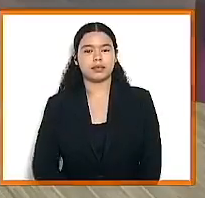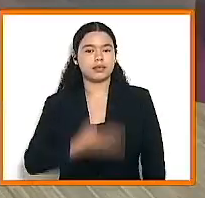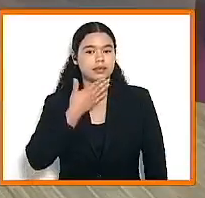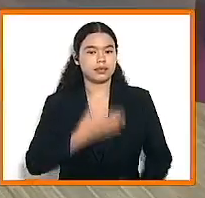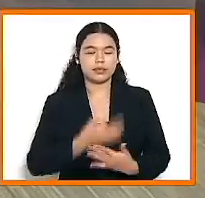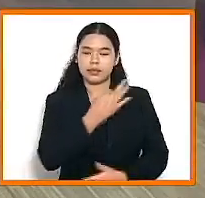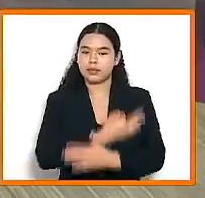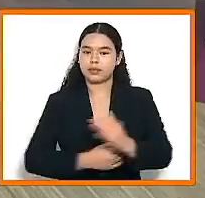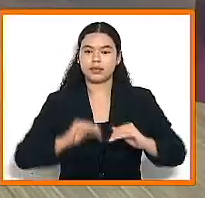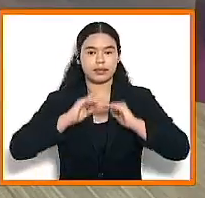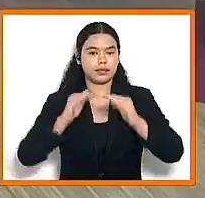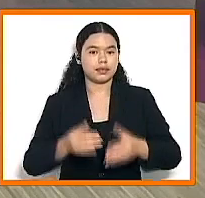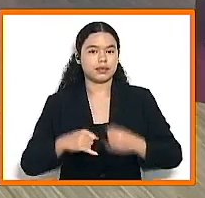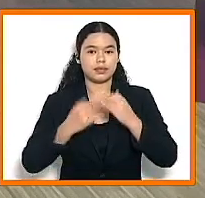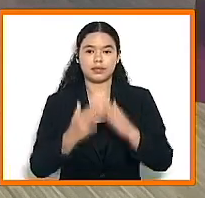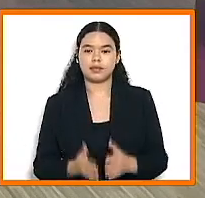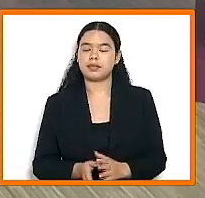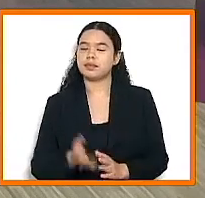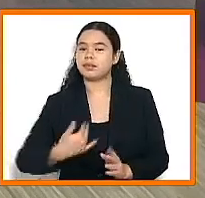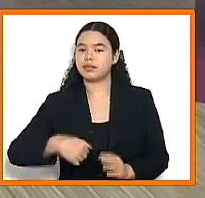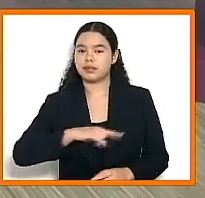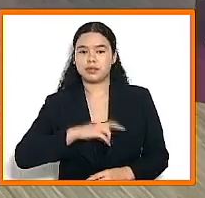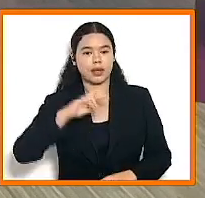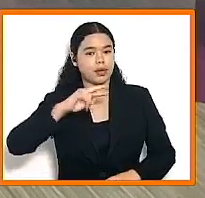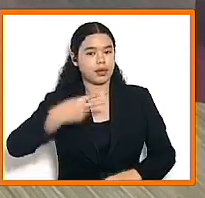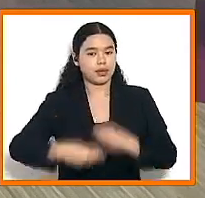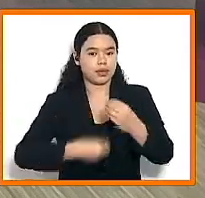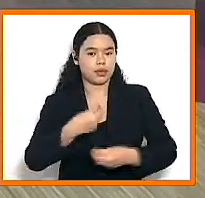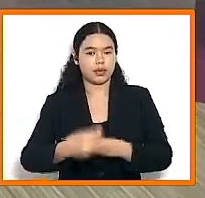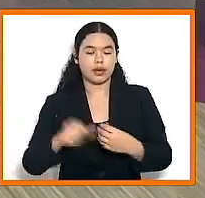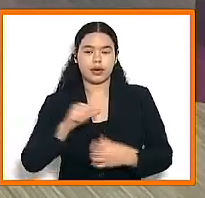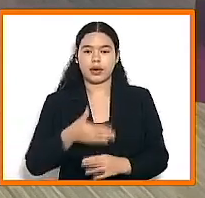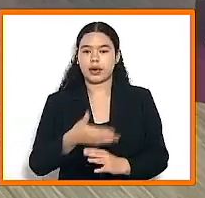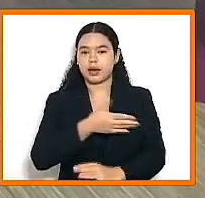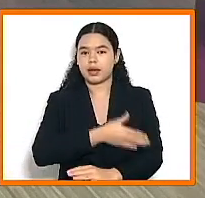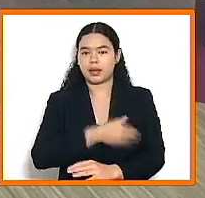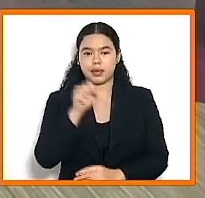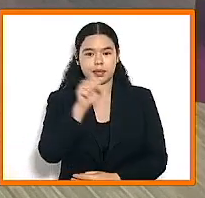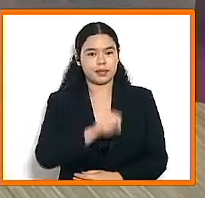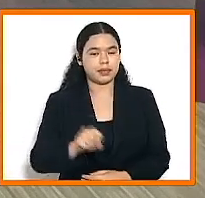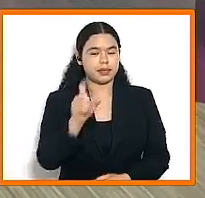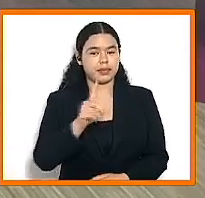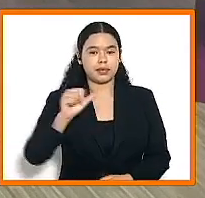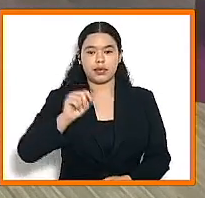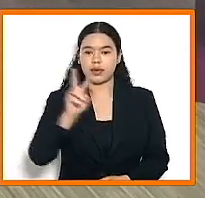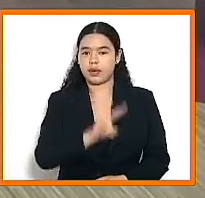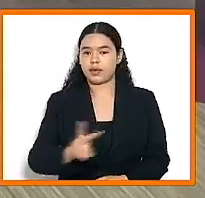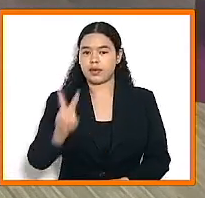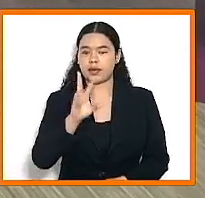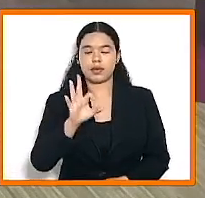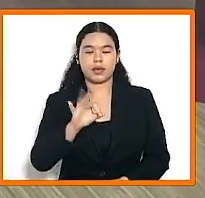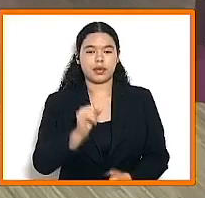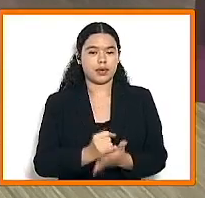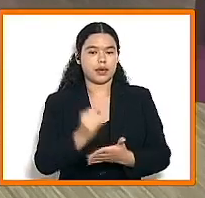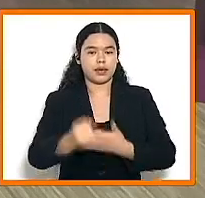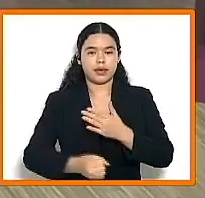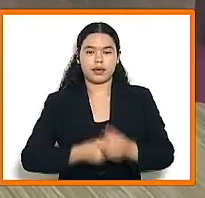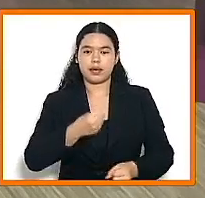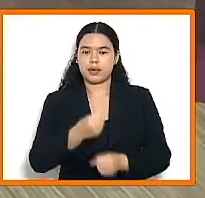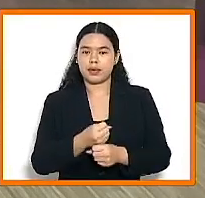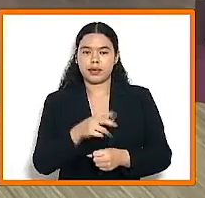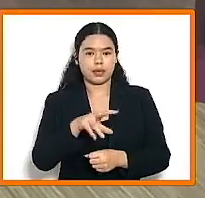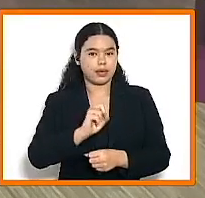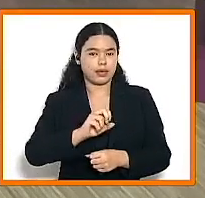Buenas tardes y bienvenidos, jugadores, a nuestro segundo sorteo en esta antesala de fin de semana de hoy, viernes 9 de junio del año